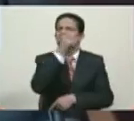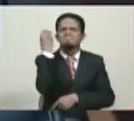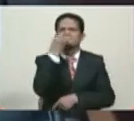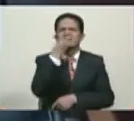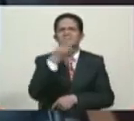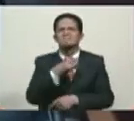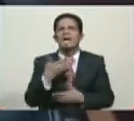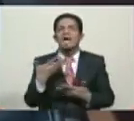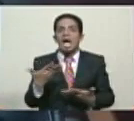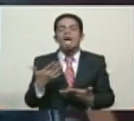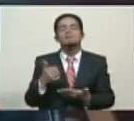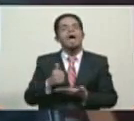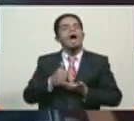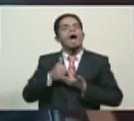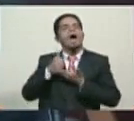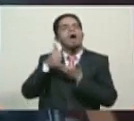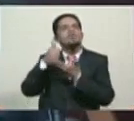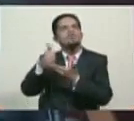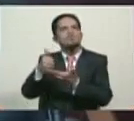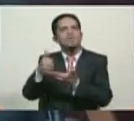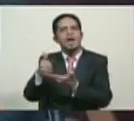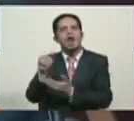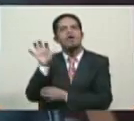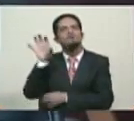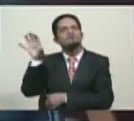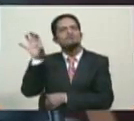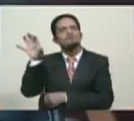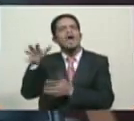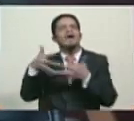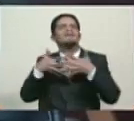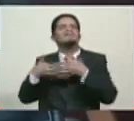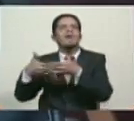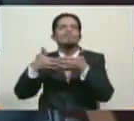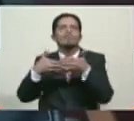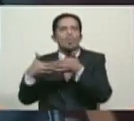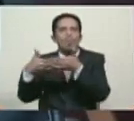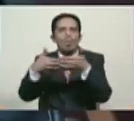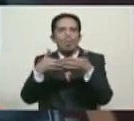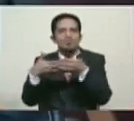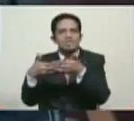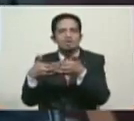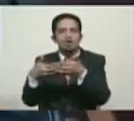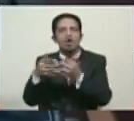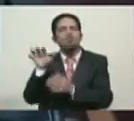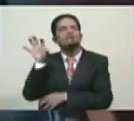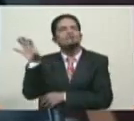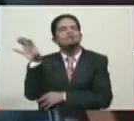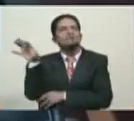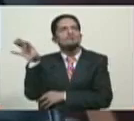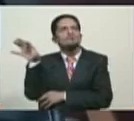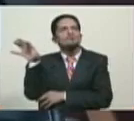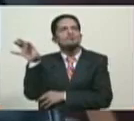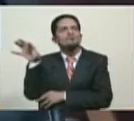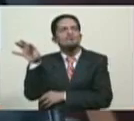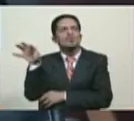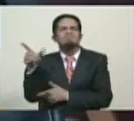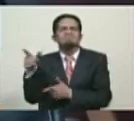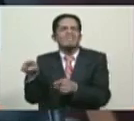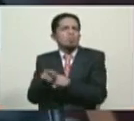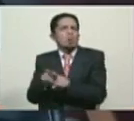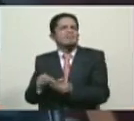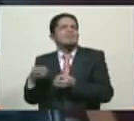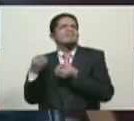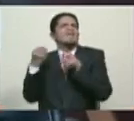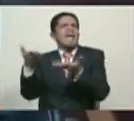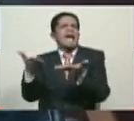sirvió para contribuir al crecimiento de la industria estadounidense, que se llevó nuestro petróleo prácticamente regalado y nos los